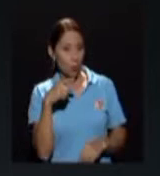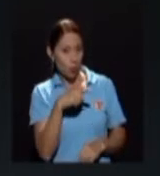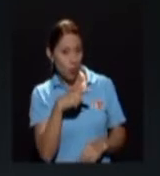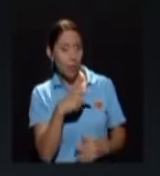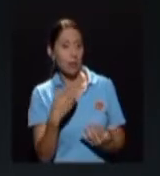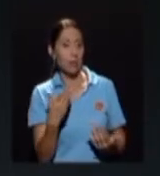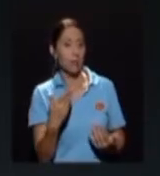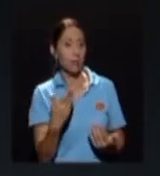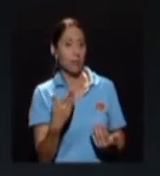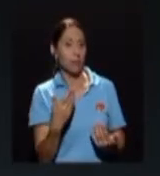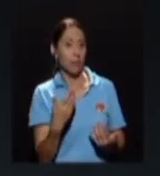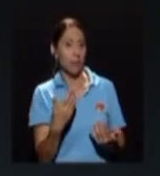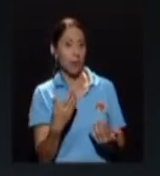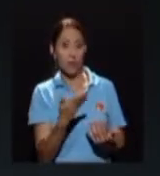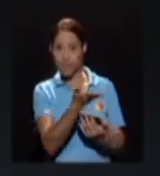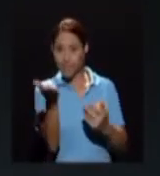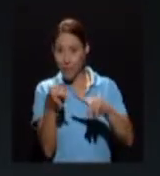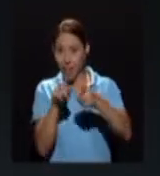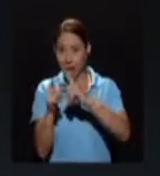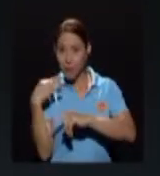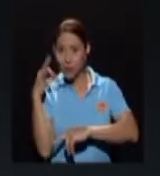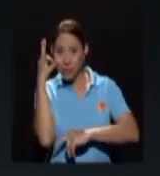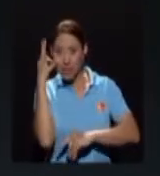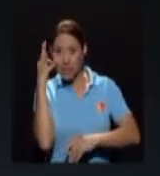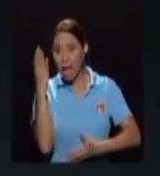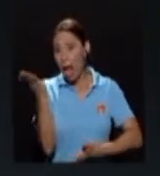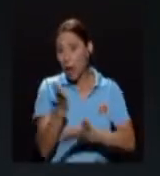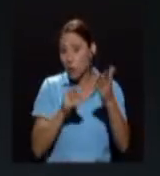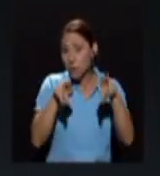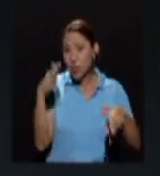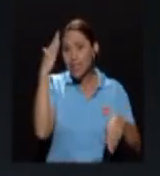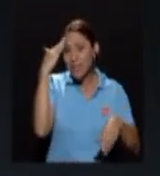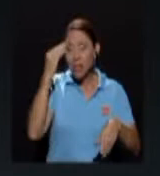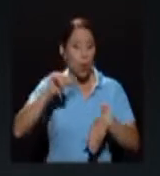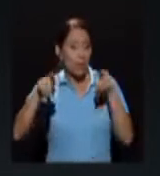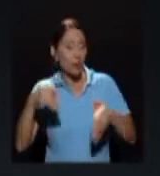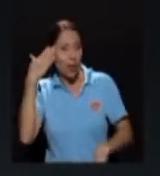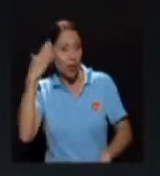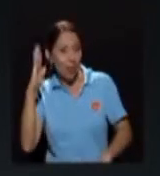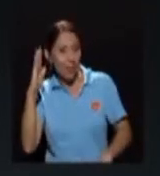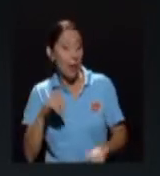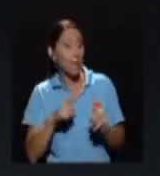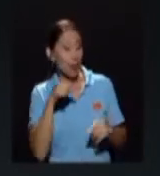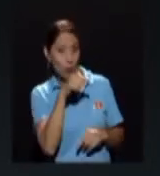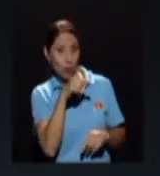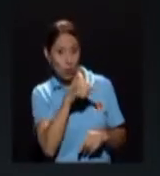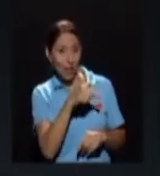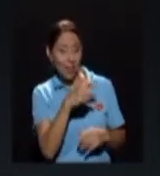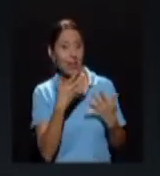usted, las amigas y amigos, algunos lo sabrán y otros no, pero usted pasó en el sector